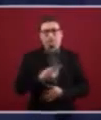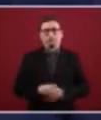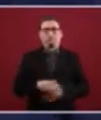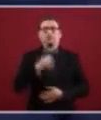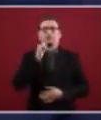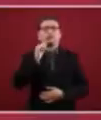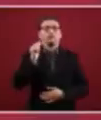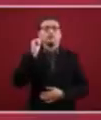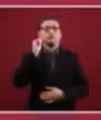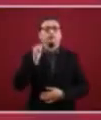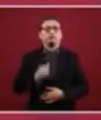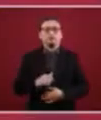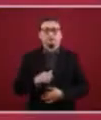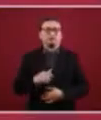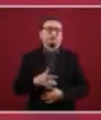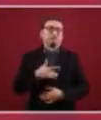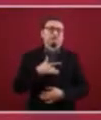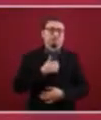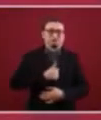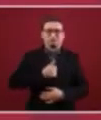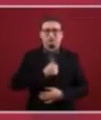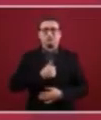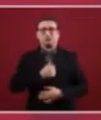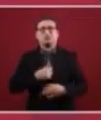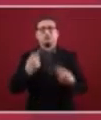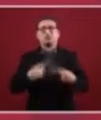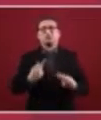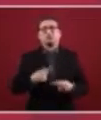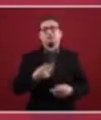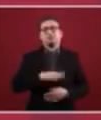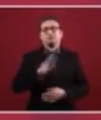ayer lamentablemente perdieron la vida 60